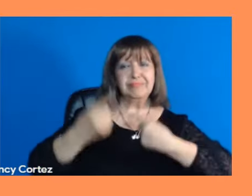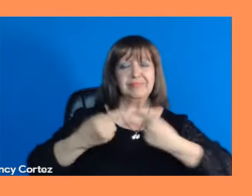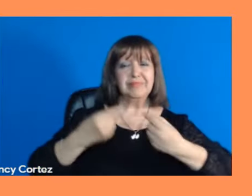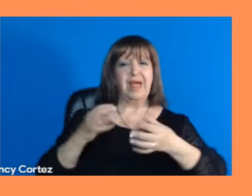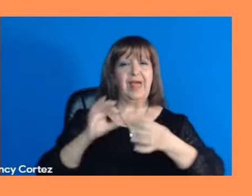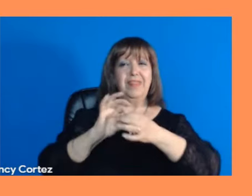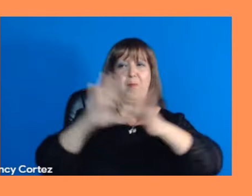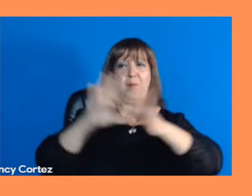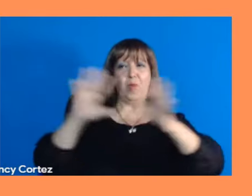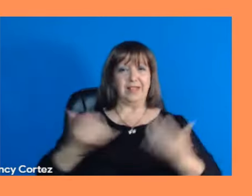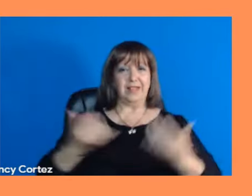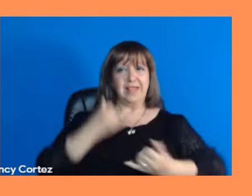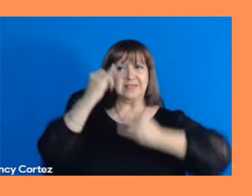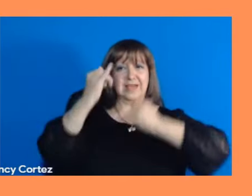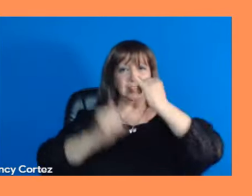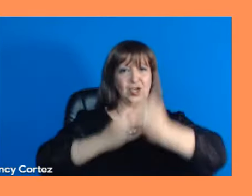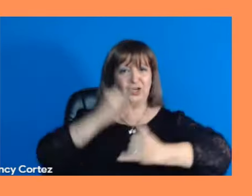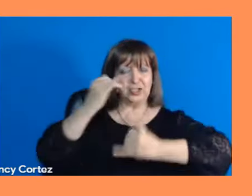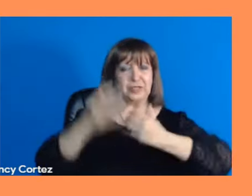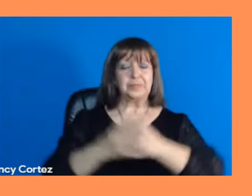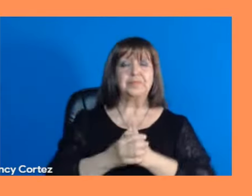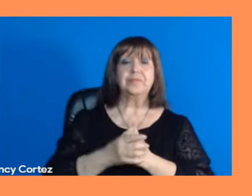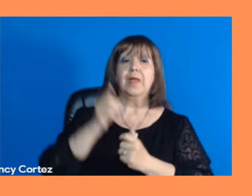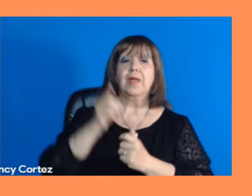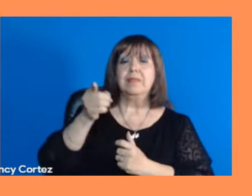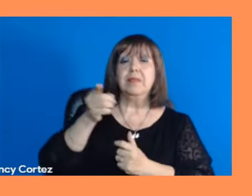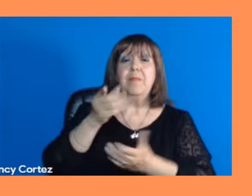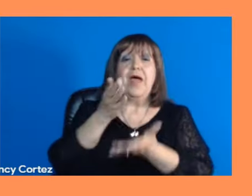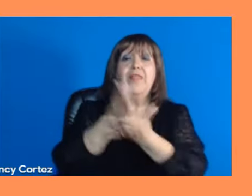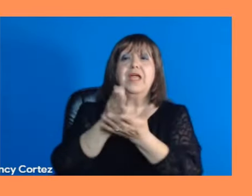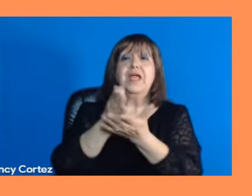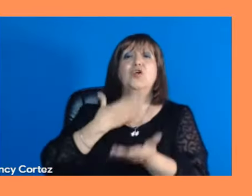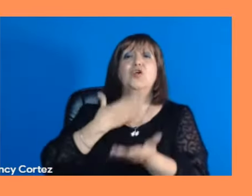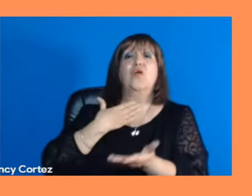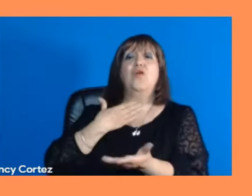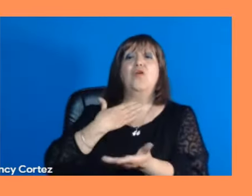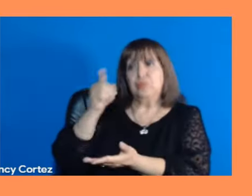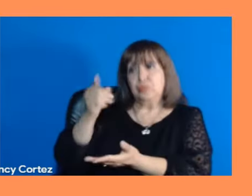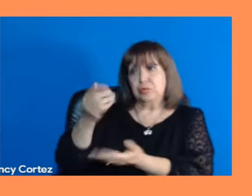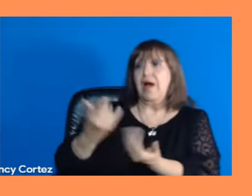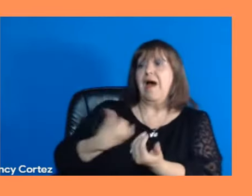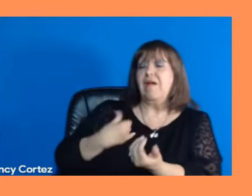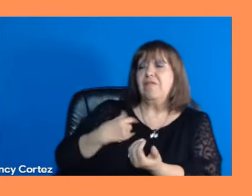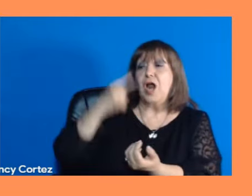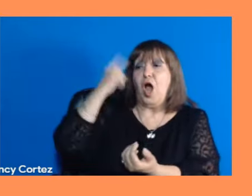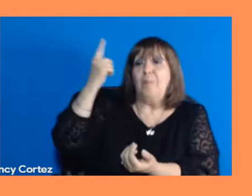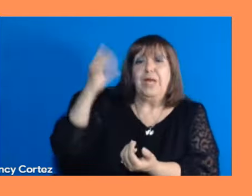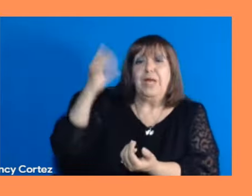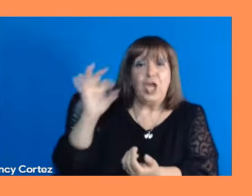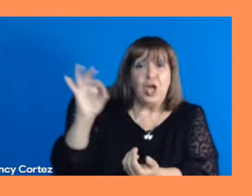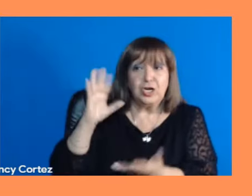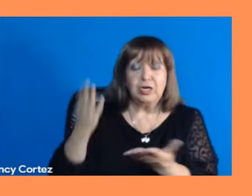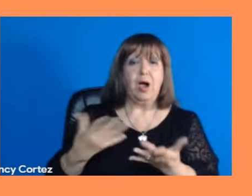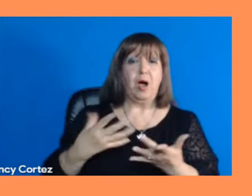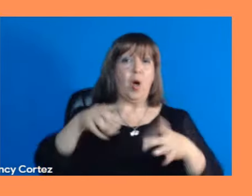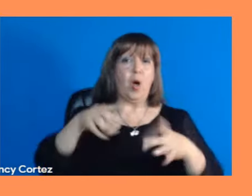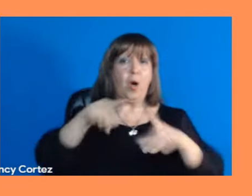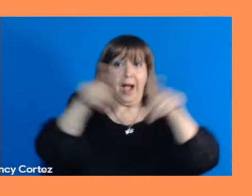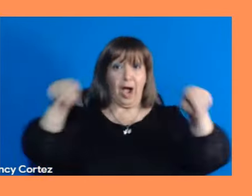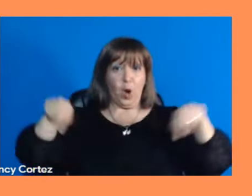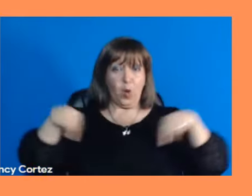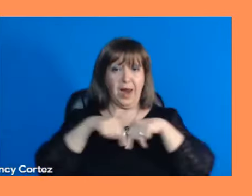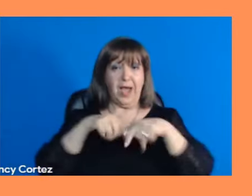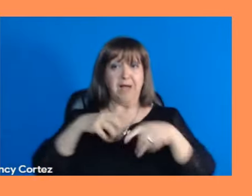Fundamentan el derecho a tener una voz propia. Un aula o espacio habitado por la ESI promueve y valora la expresión de las